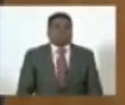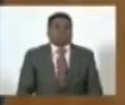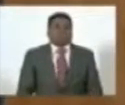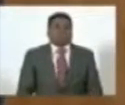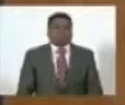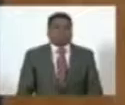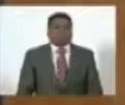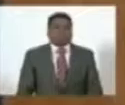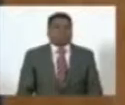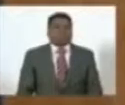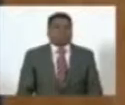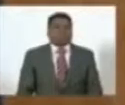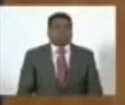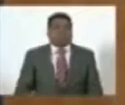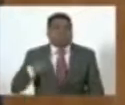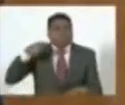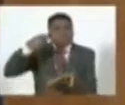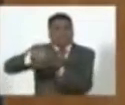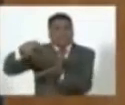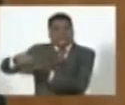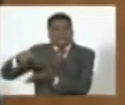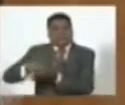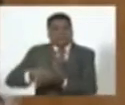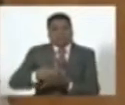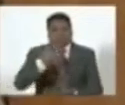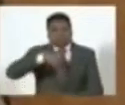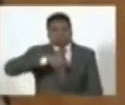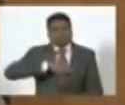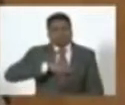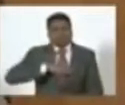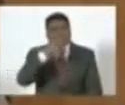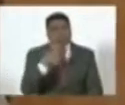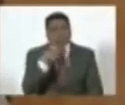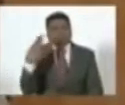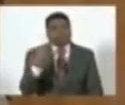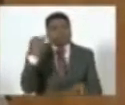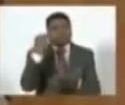a tiempo en los compromisos internacionales.